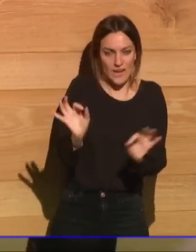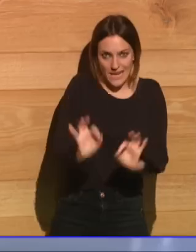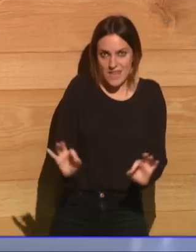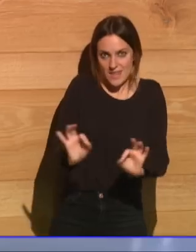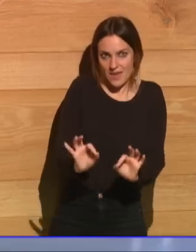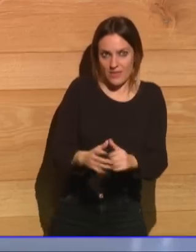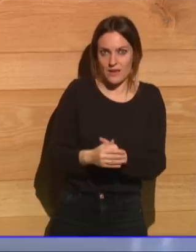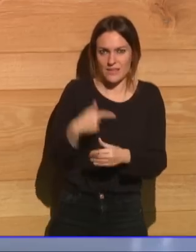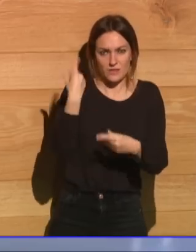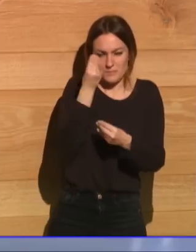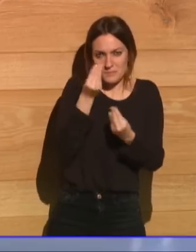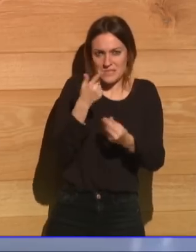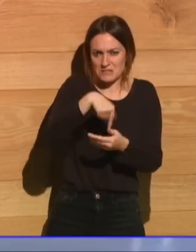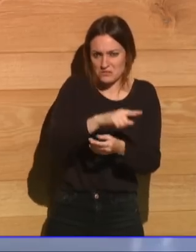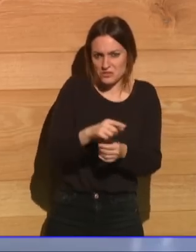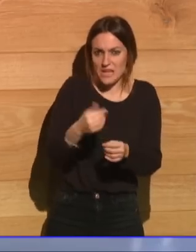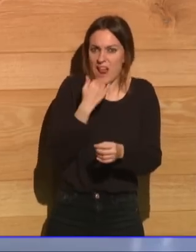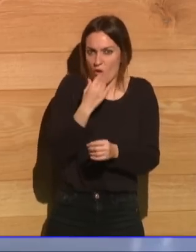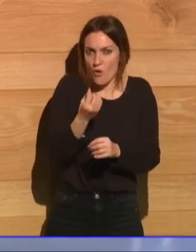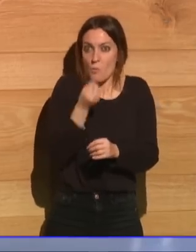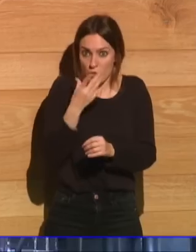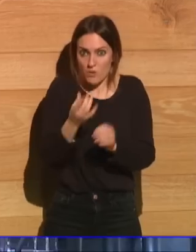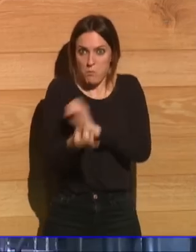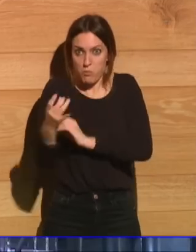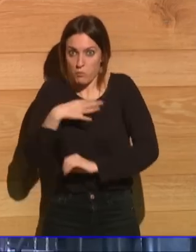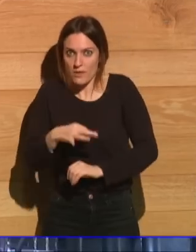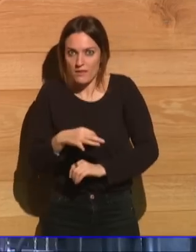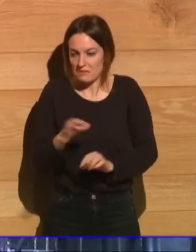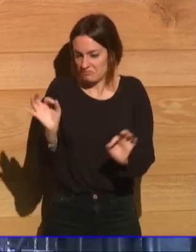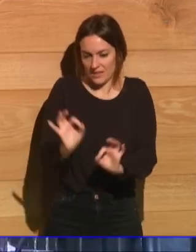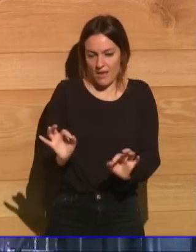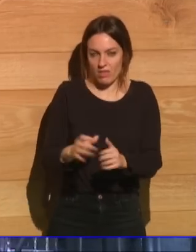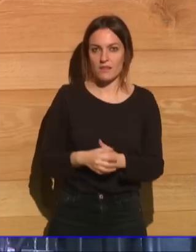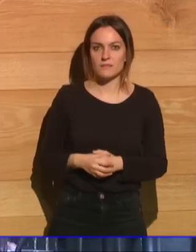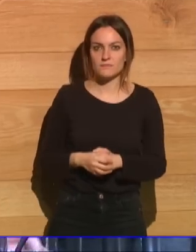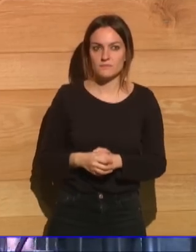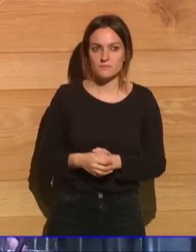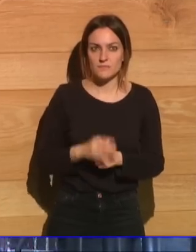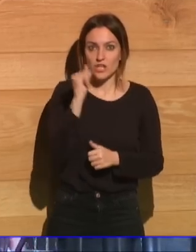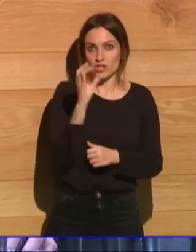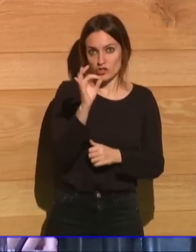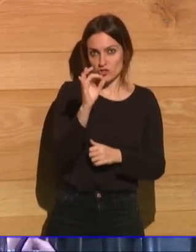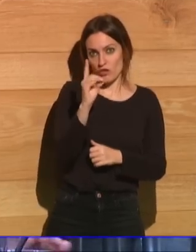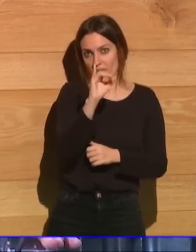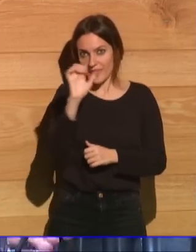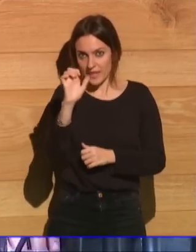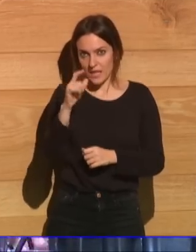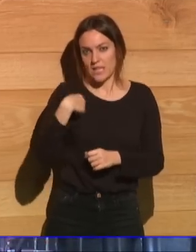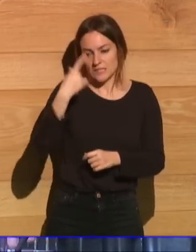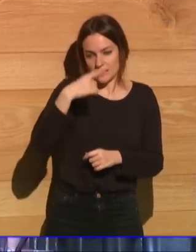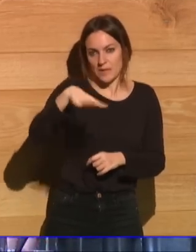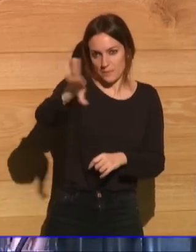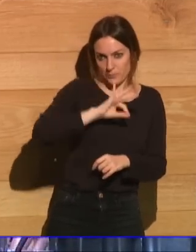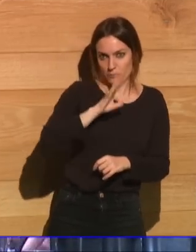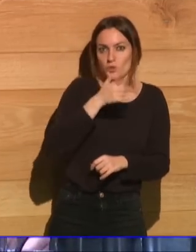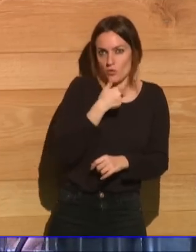Nada apostaba que algo bueno pudiera salir de A ahí. ver, Jodie Foster venía efectivamente elegida a dedo, como no podía